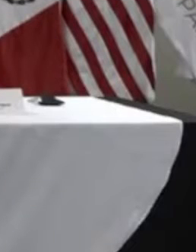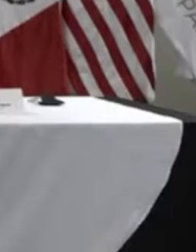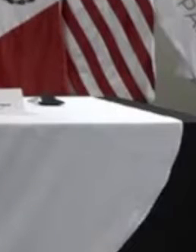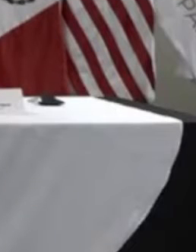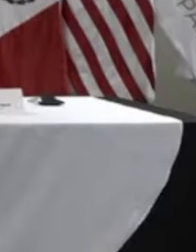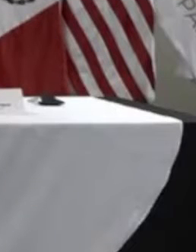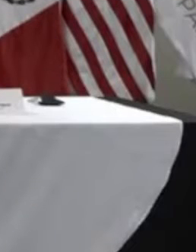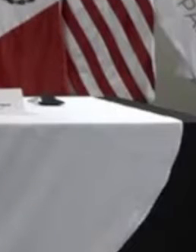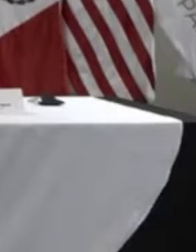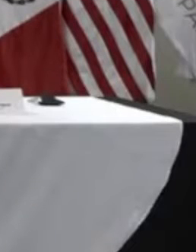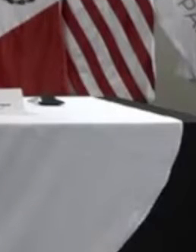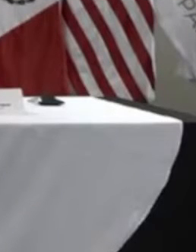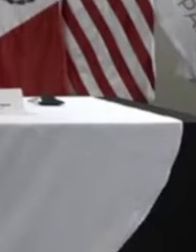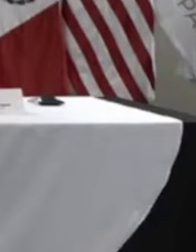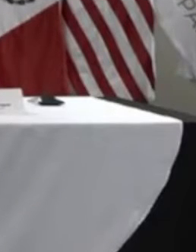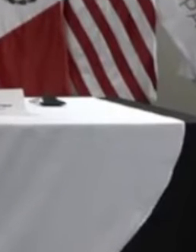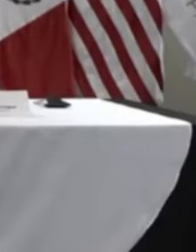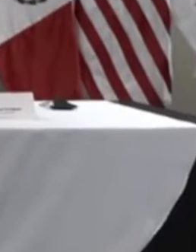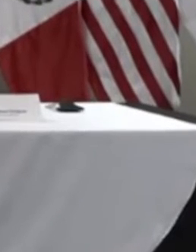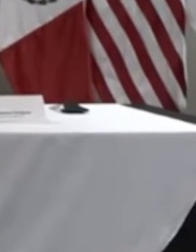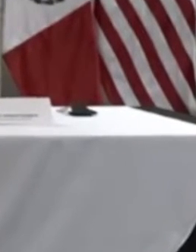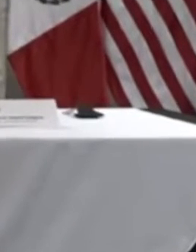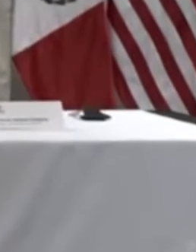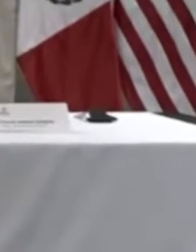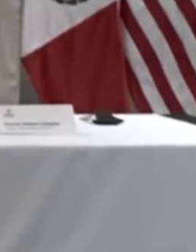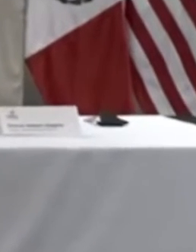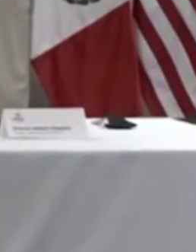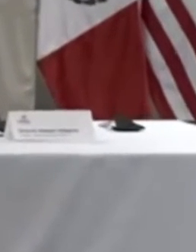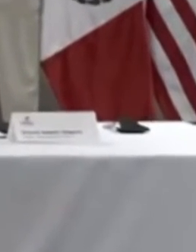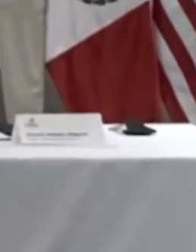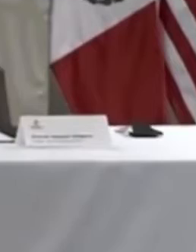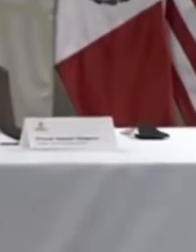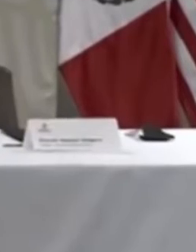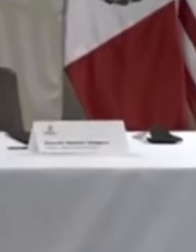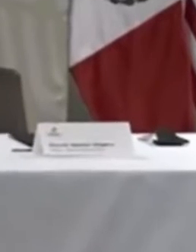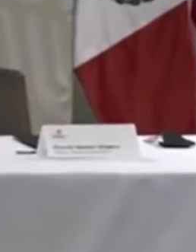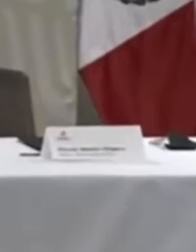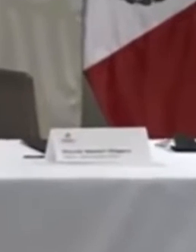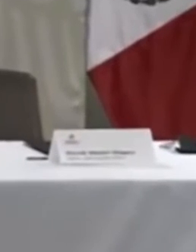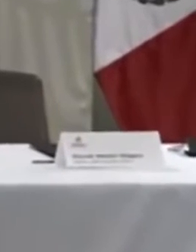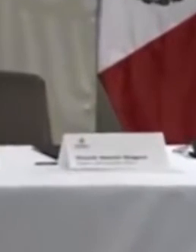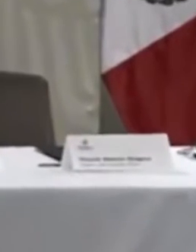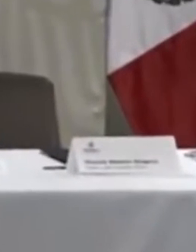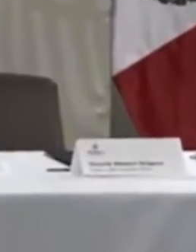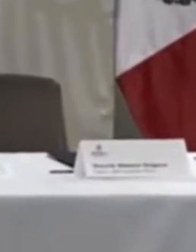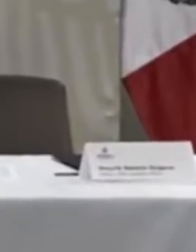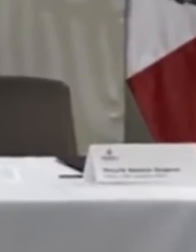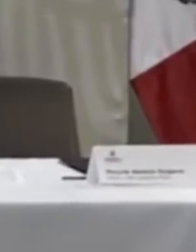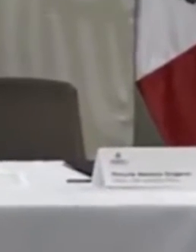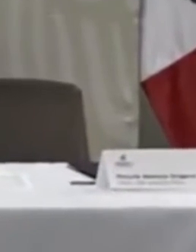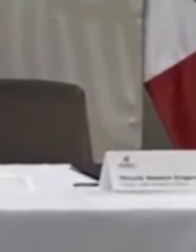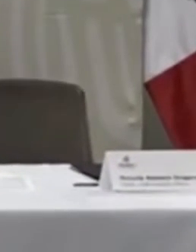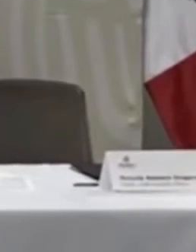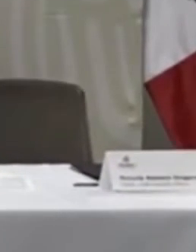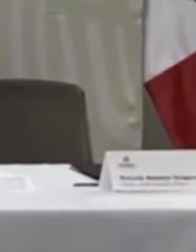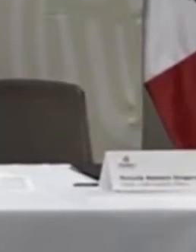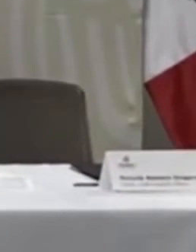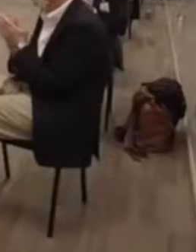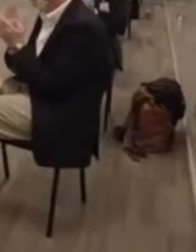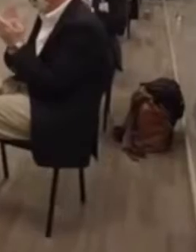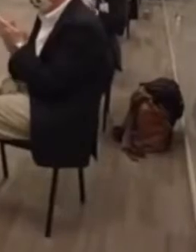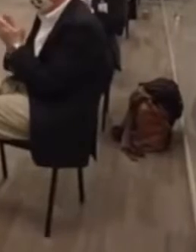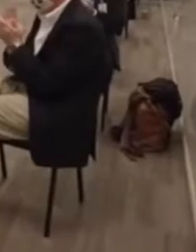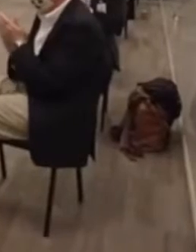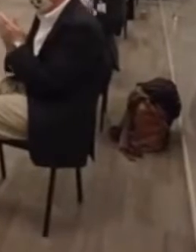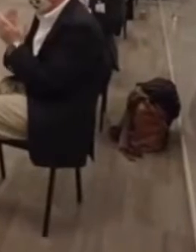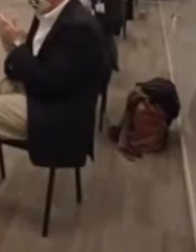importante porque produce diariamente más de 250,000